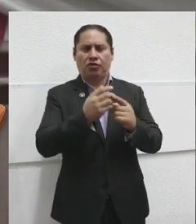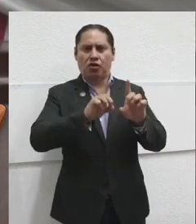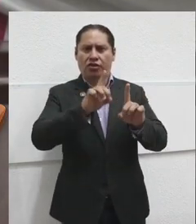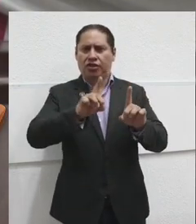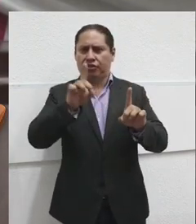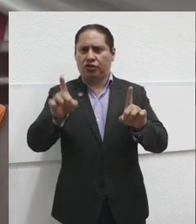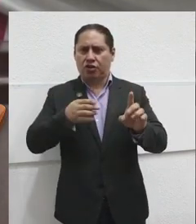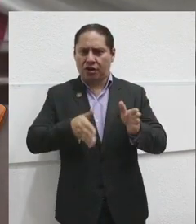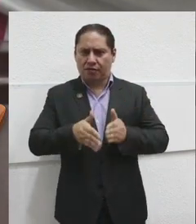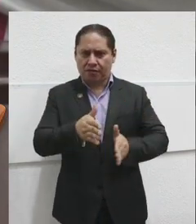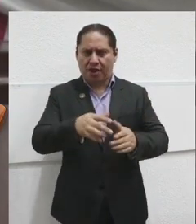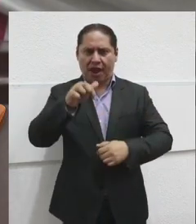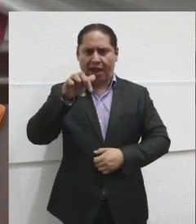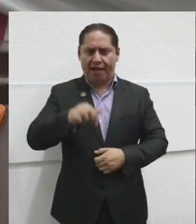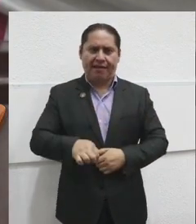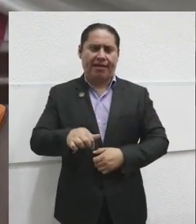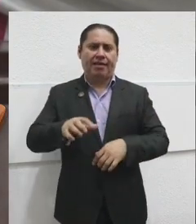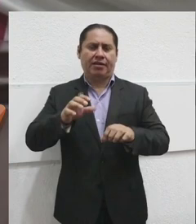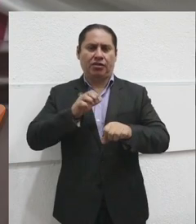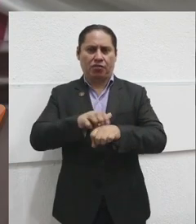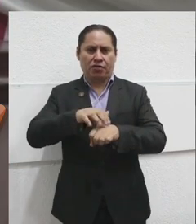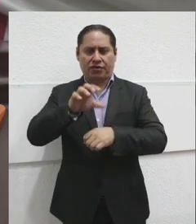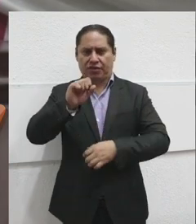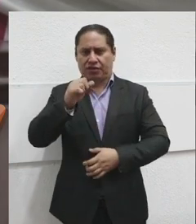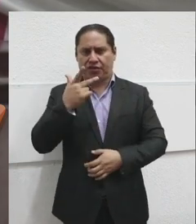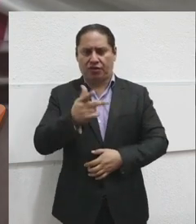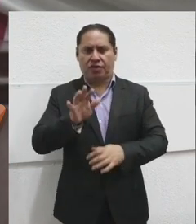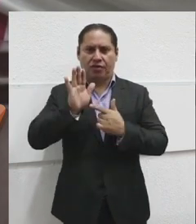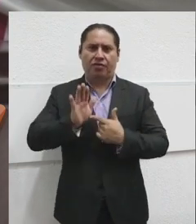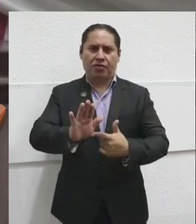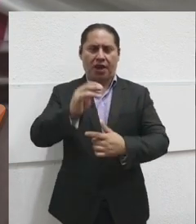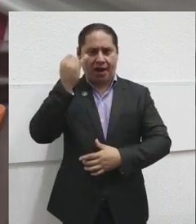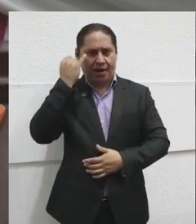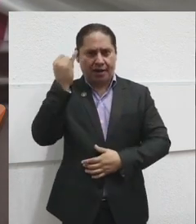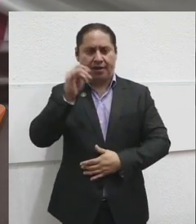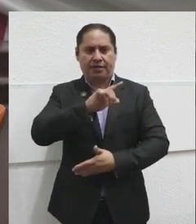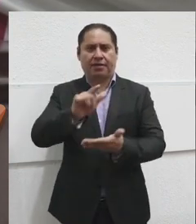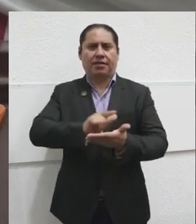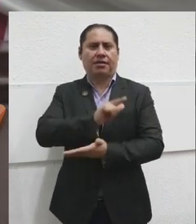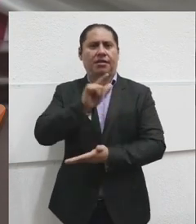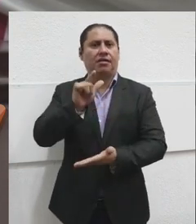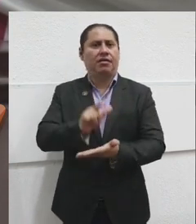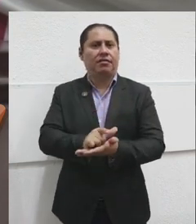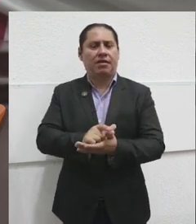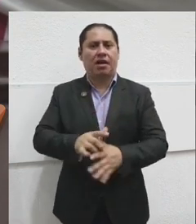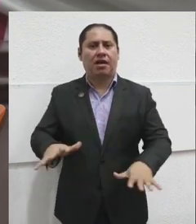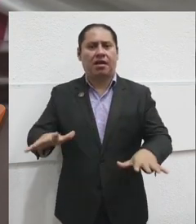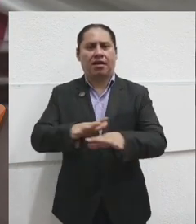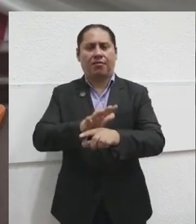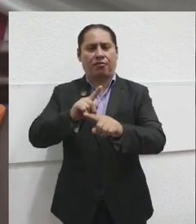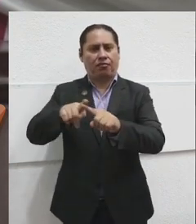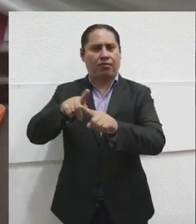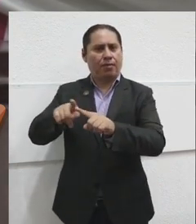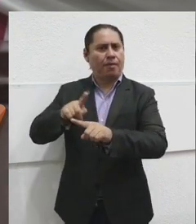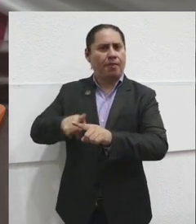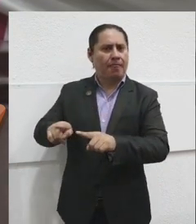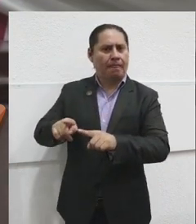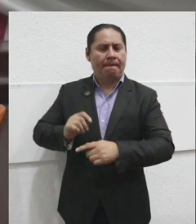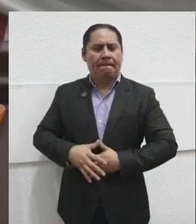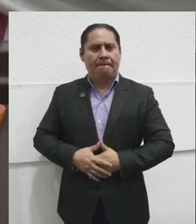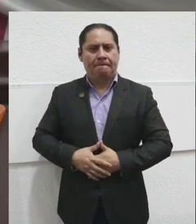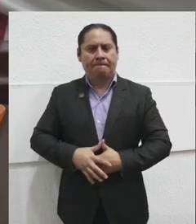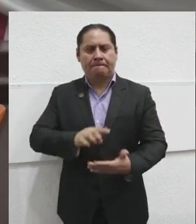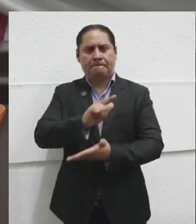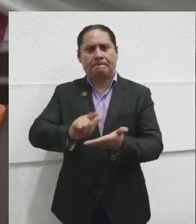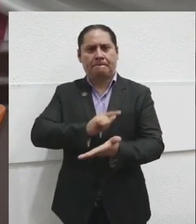los integrantes de la Comisión de Desarrollo Pecuario de esta 68ª legislatura presentamos iniciativa de decreto por el que se